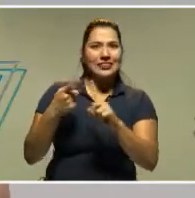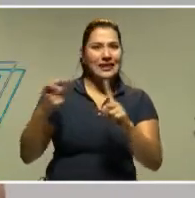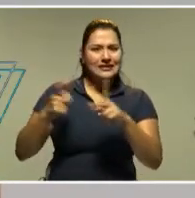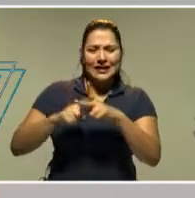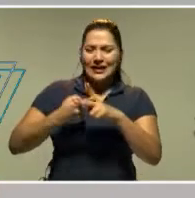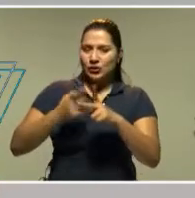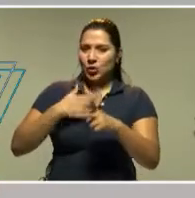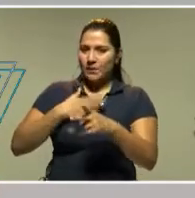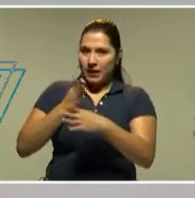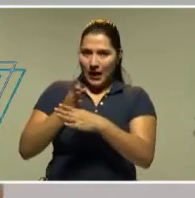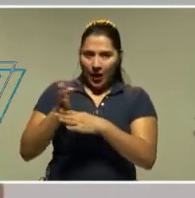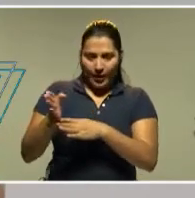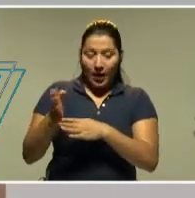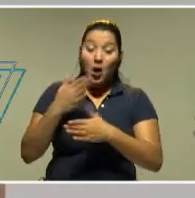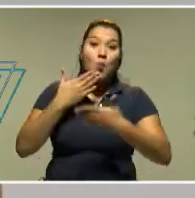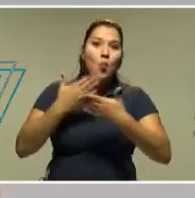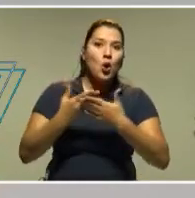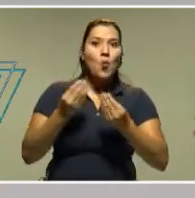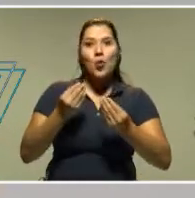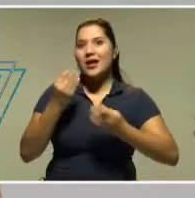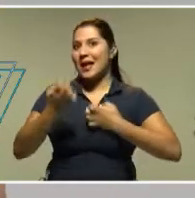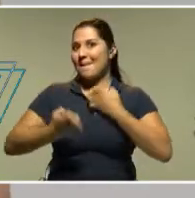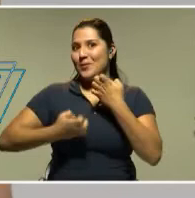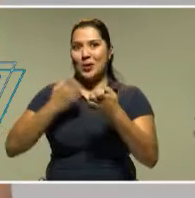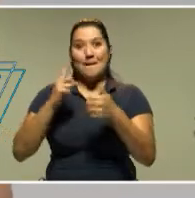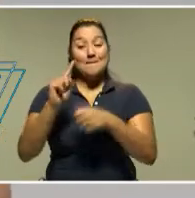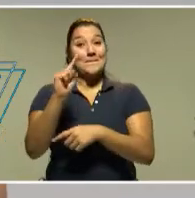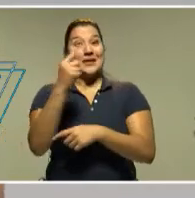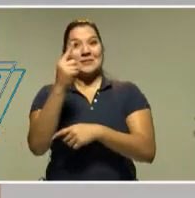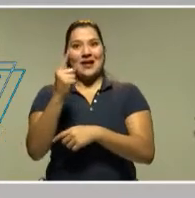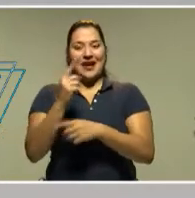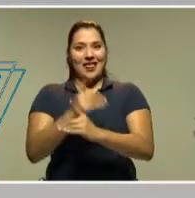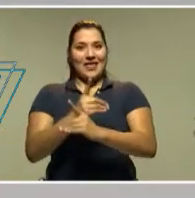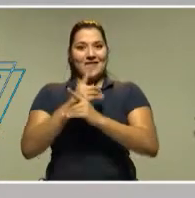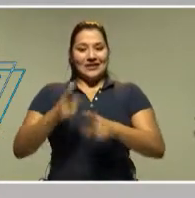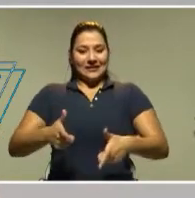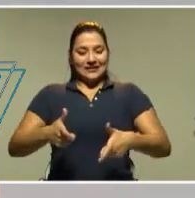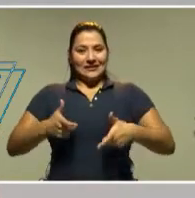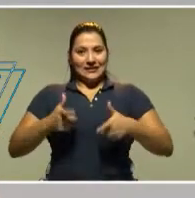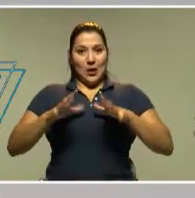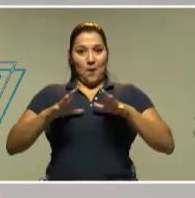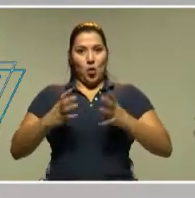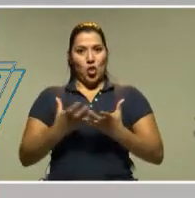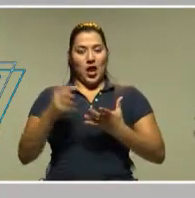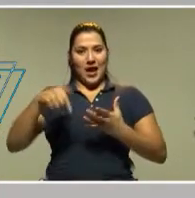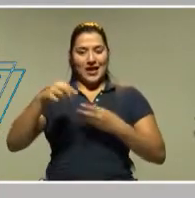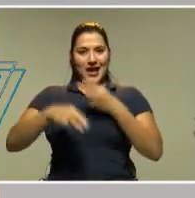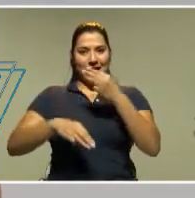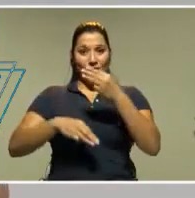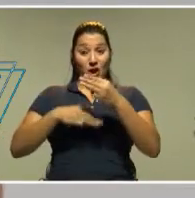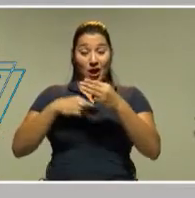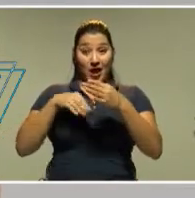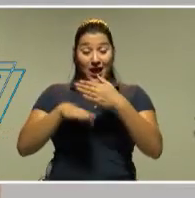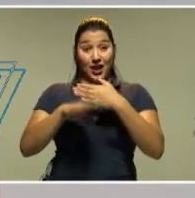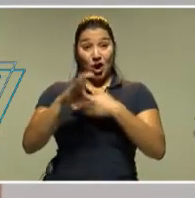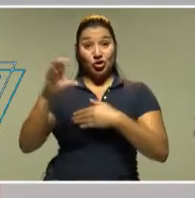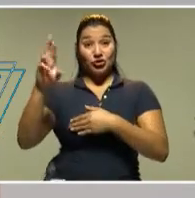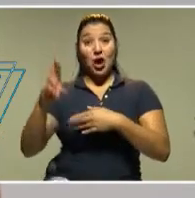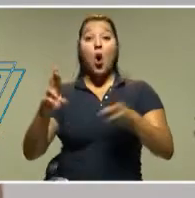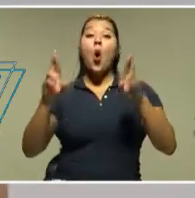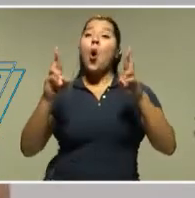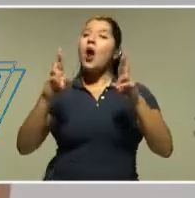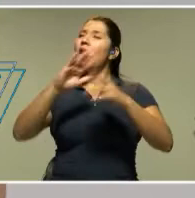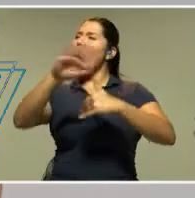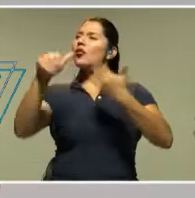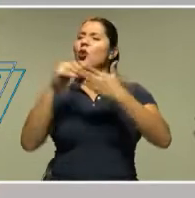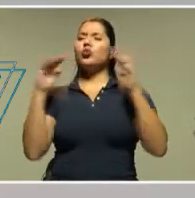de mi carrera. Bueno, emocionada, primera defensa del título mundial aquí en Costa Rica. Espero que todos me vayan a apoyar,